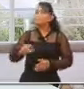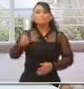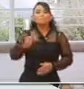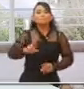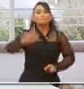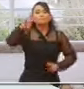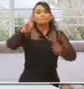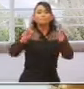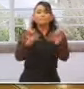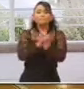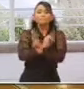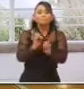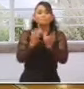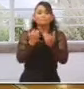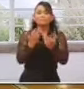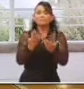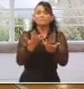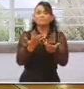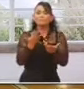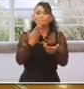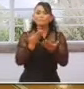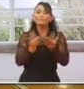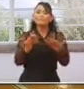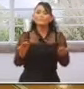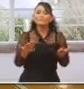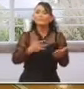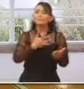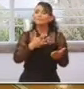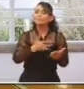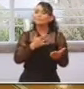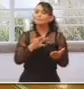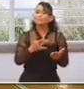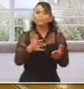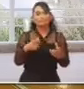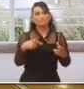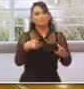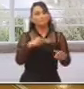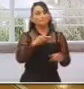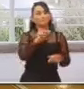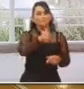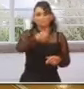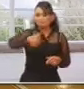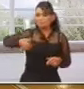alguna otra consideración en lo general, lo pongo a consideración en lo particular.